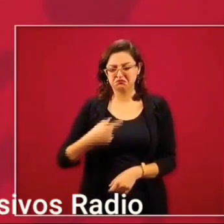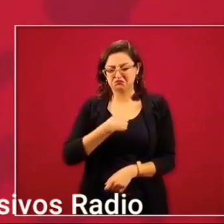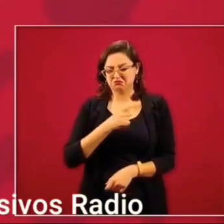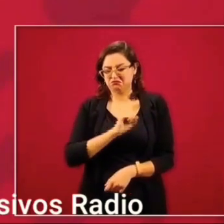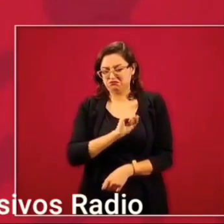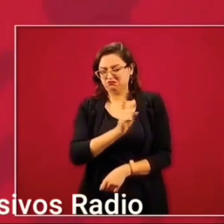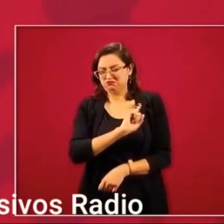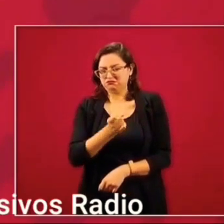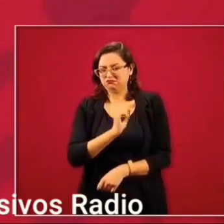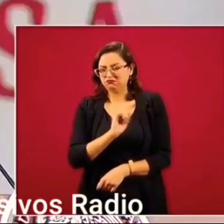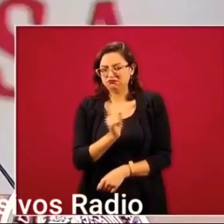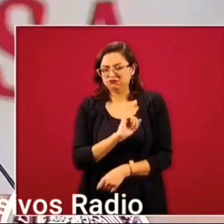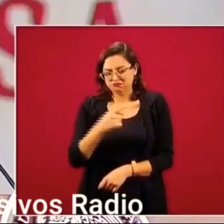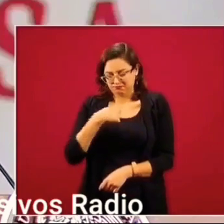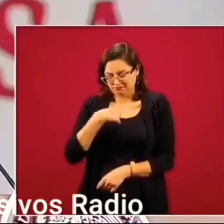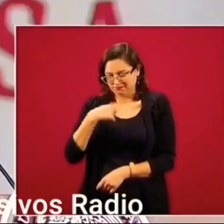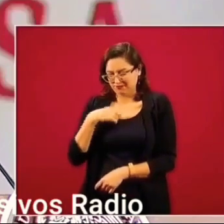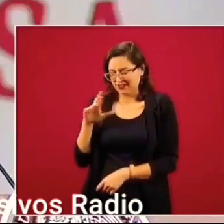sino de regidor.